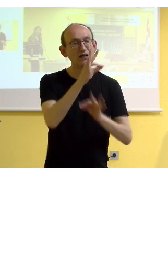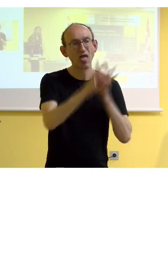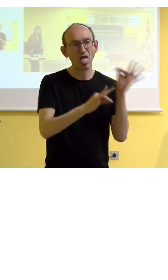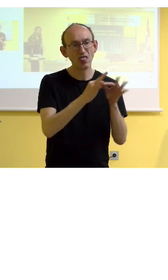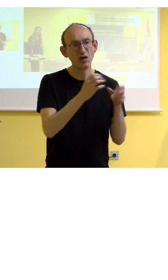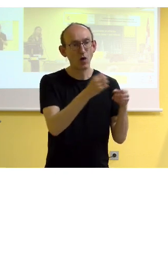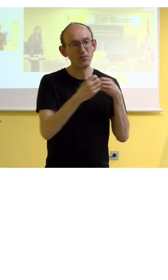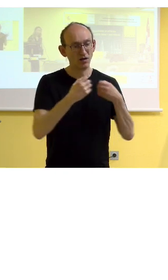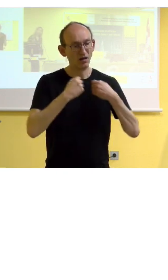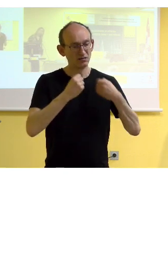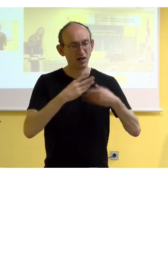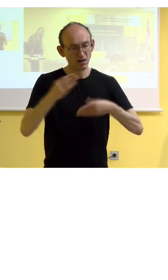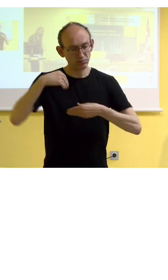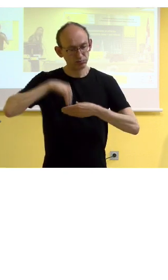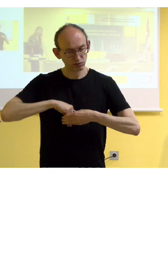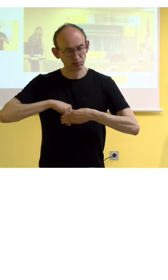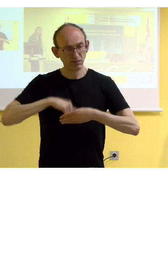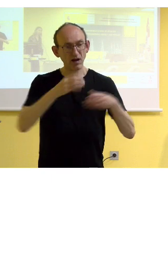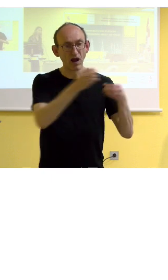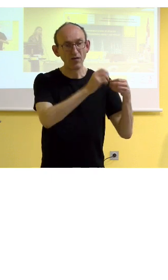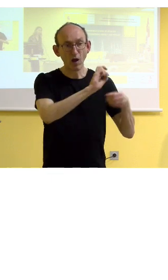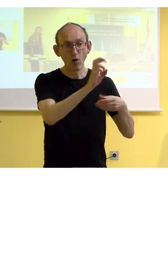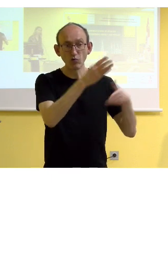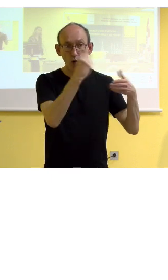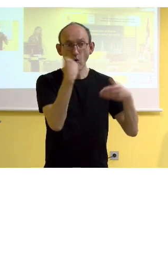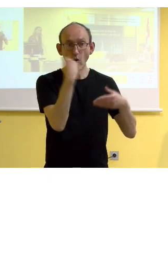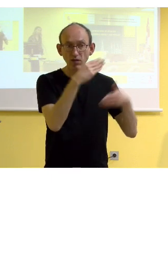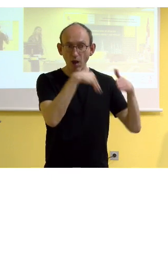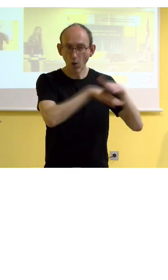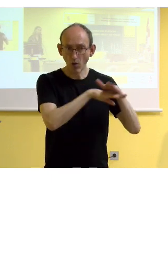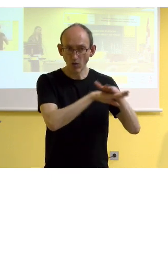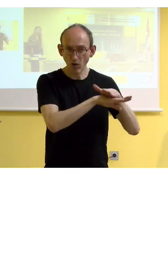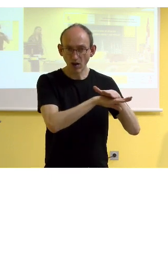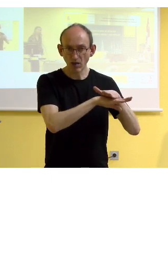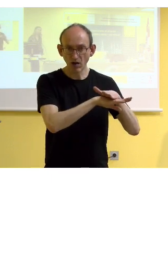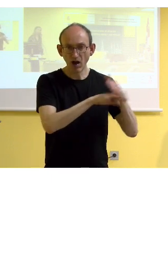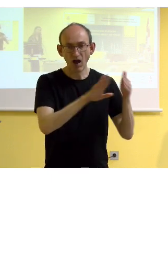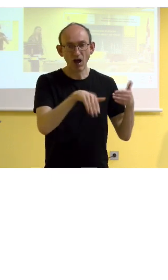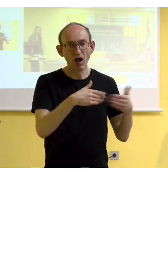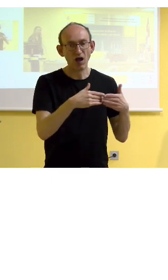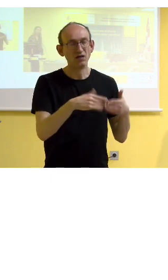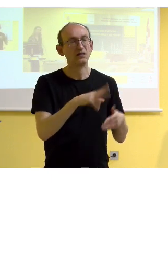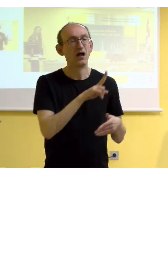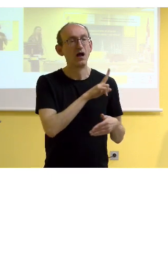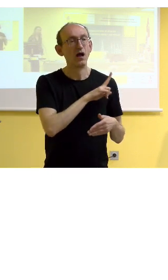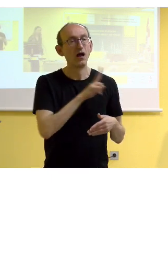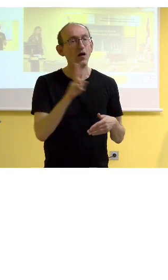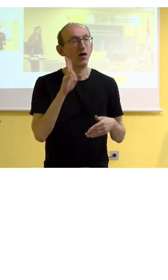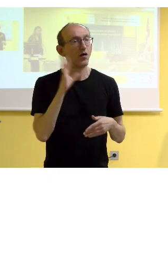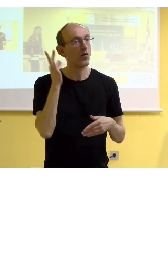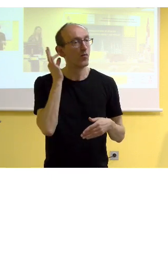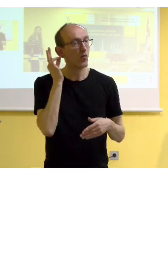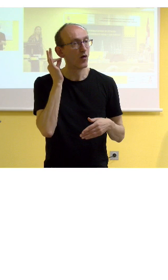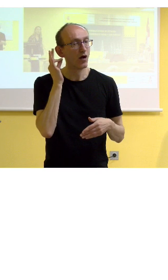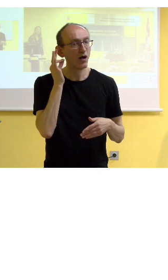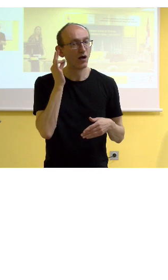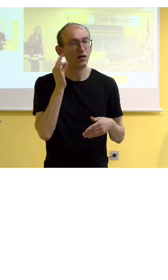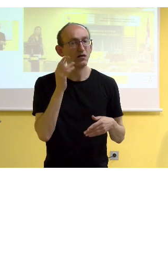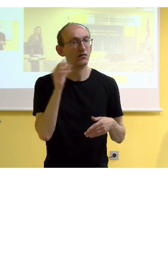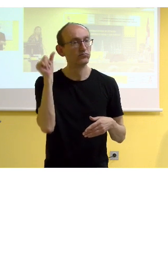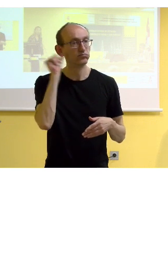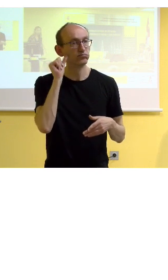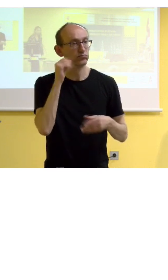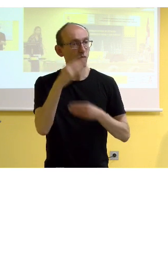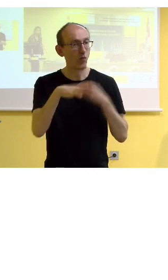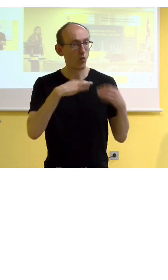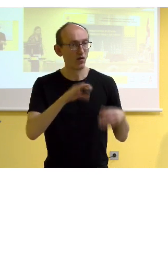embrión sano, pero has congelado algún otro, ese se guarda mientras dure la vida fértil de la mujer, o sea, ahí no se pone el límite en los